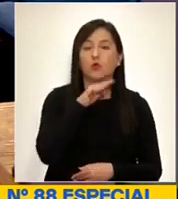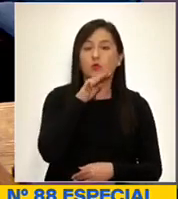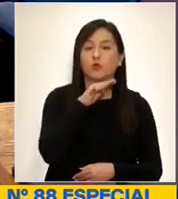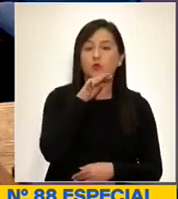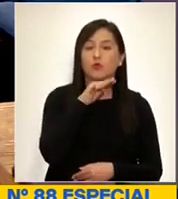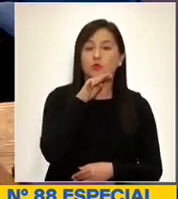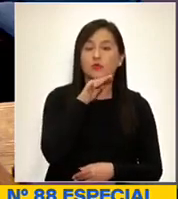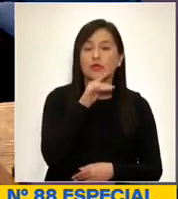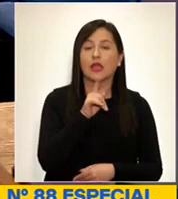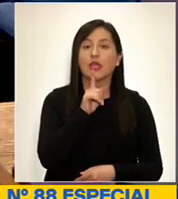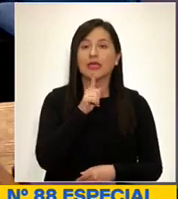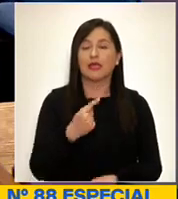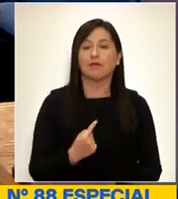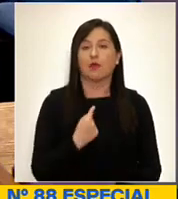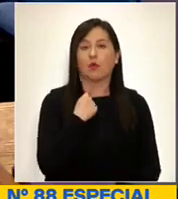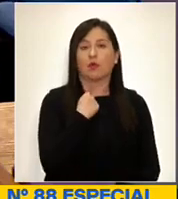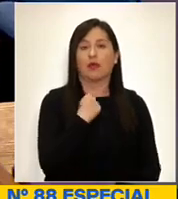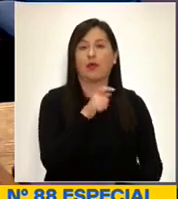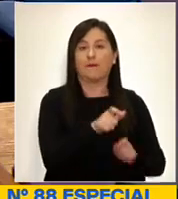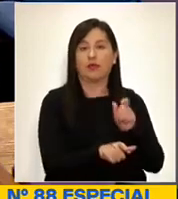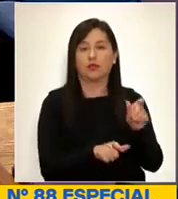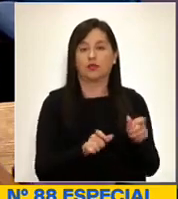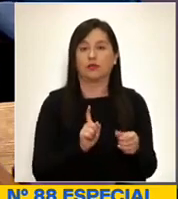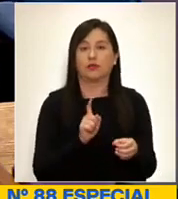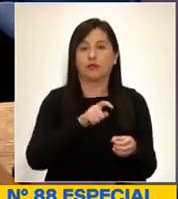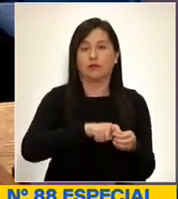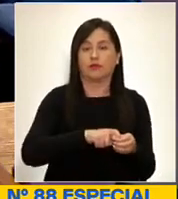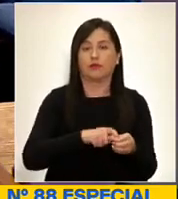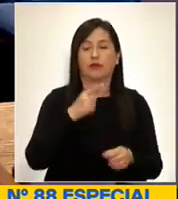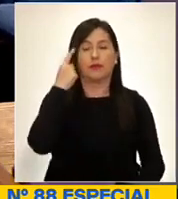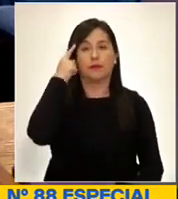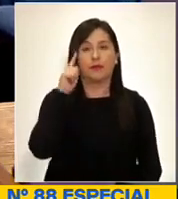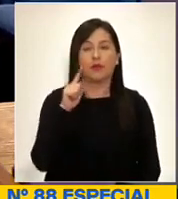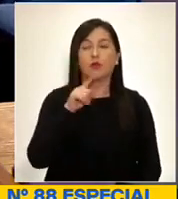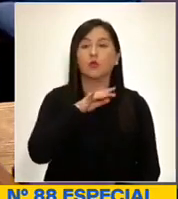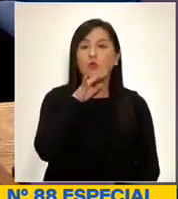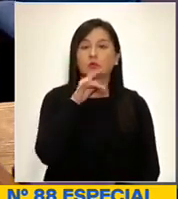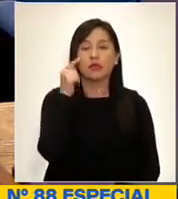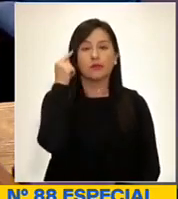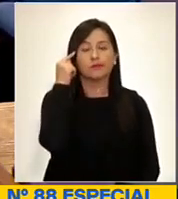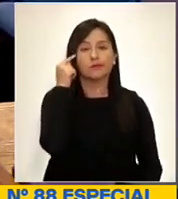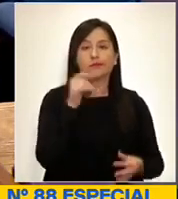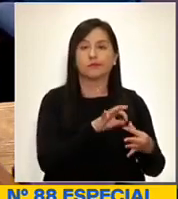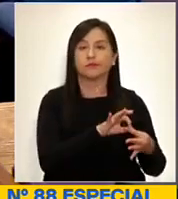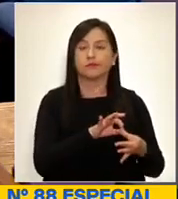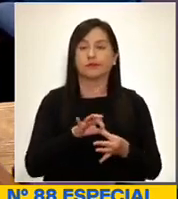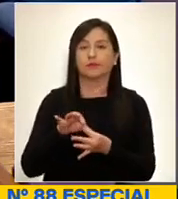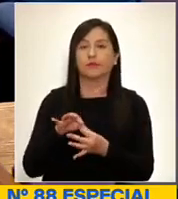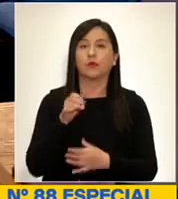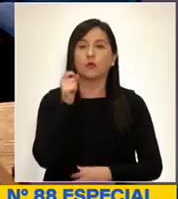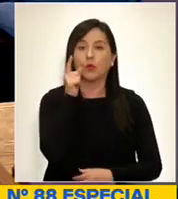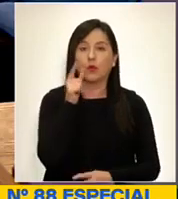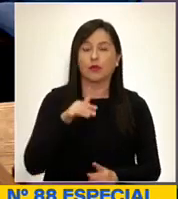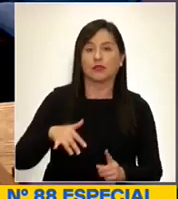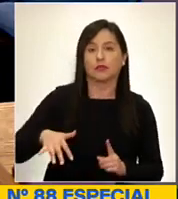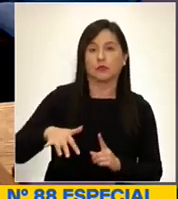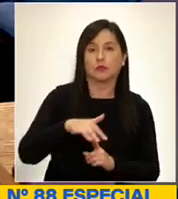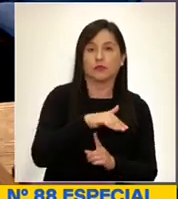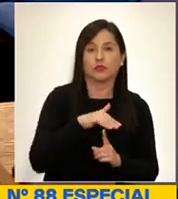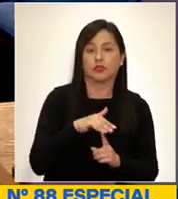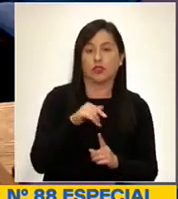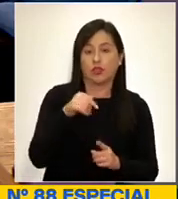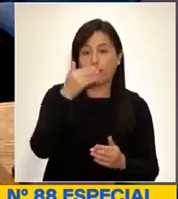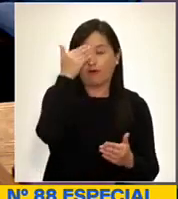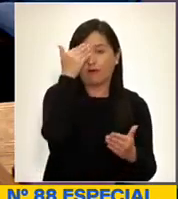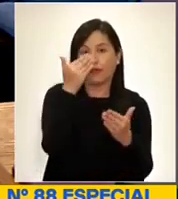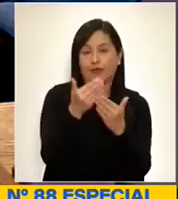los afiliados pero también entiendo y usando sentido común y sentido realidad Cuál es la situación con la que nos vamos a enfrentar de